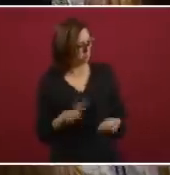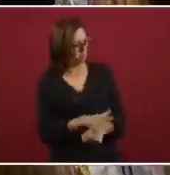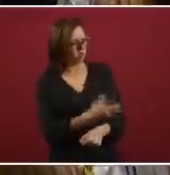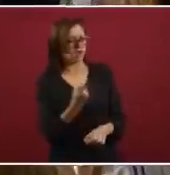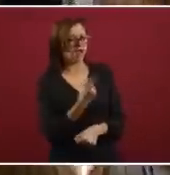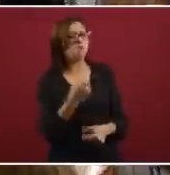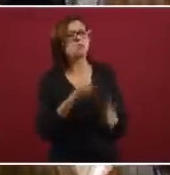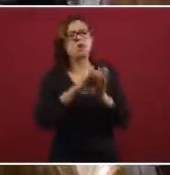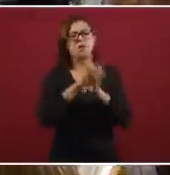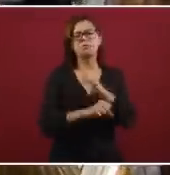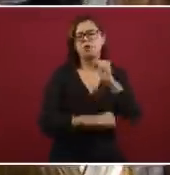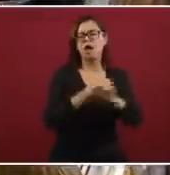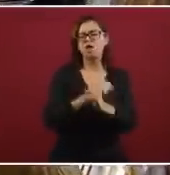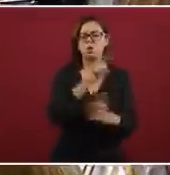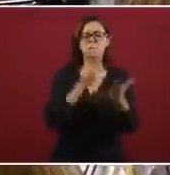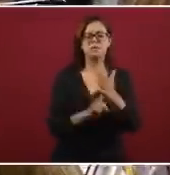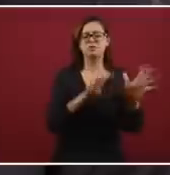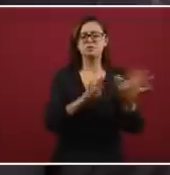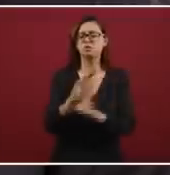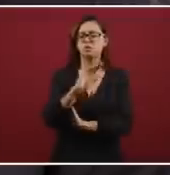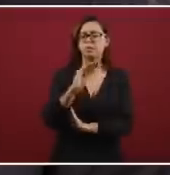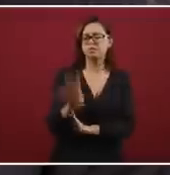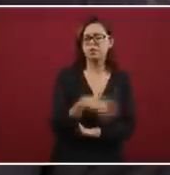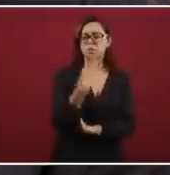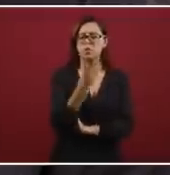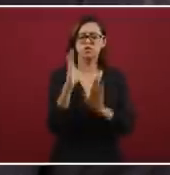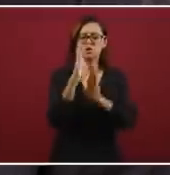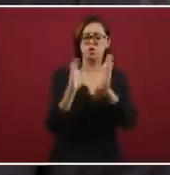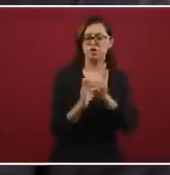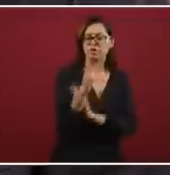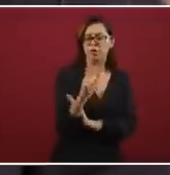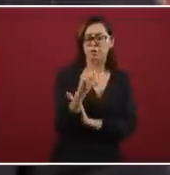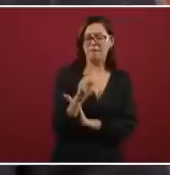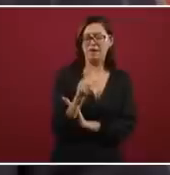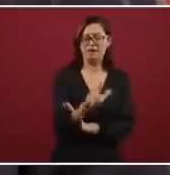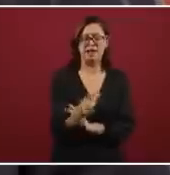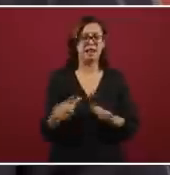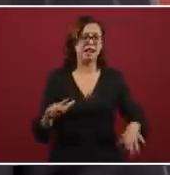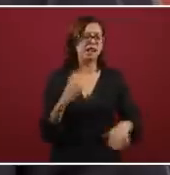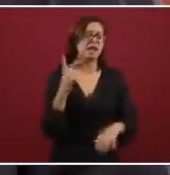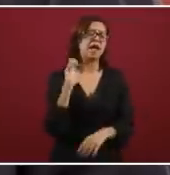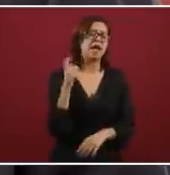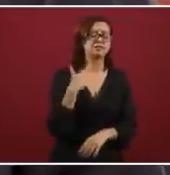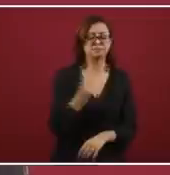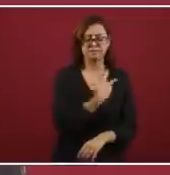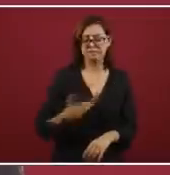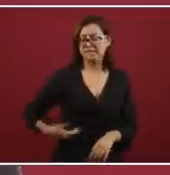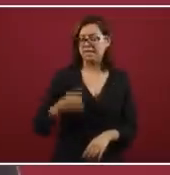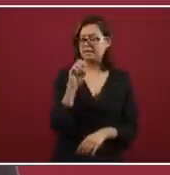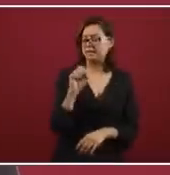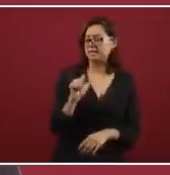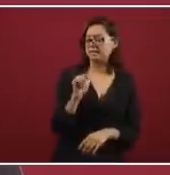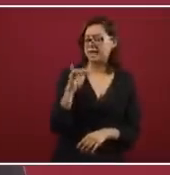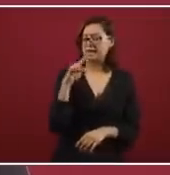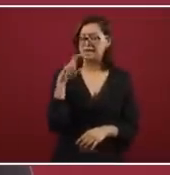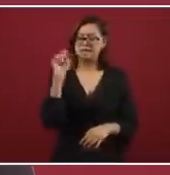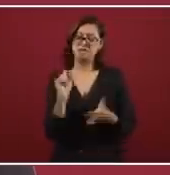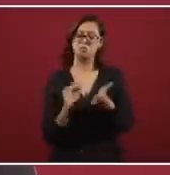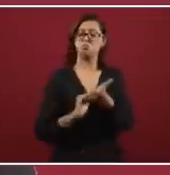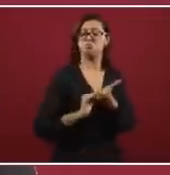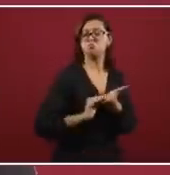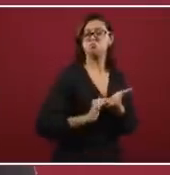en 1994 modificó el Código Penal para que la corrupción no fuese delito grave?